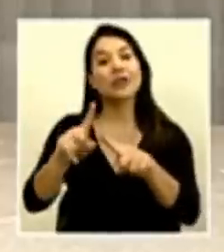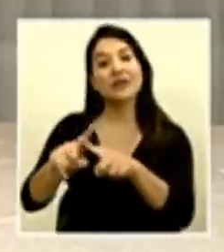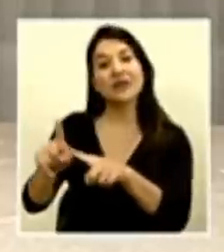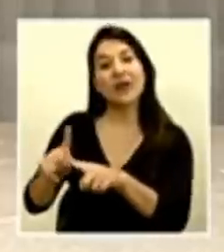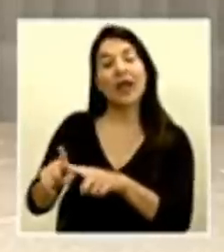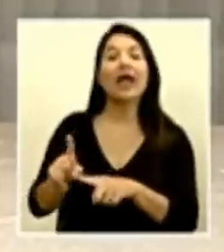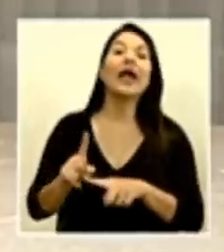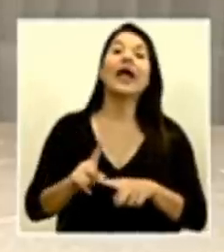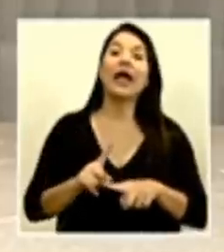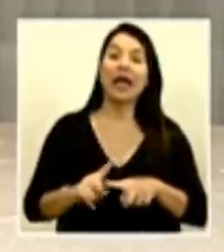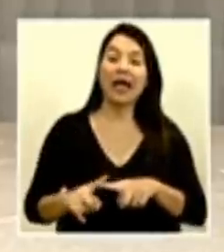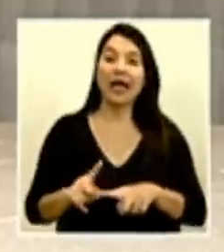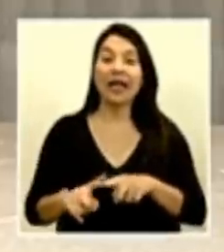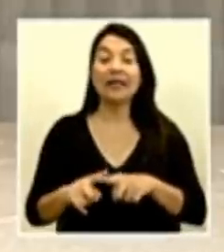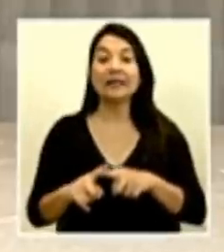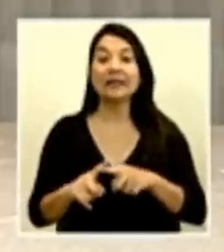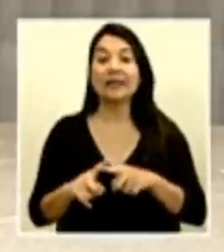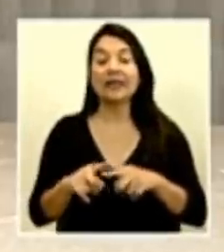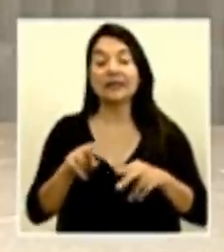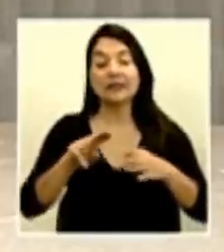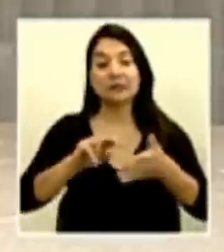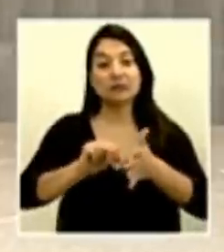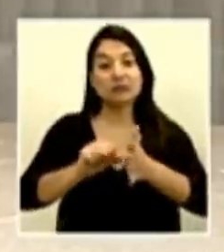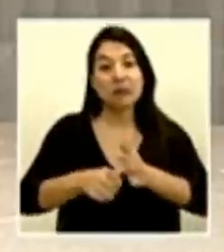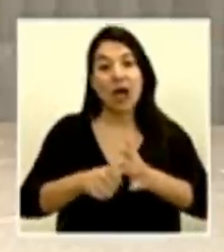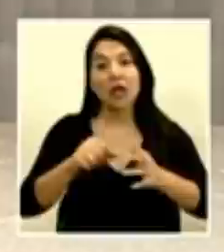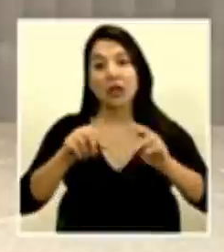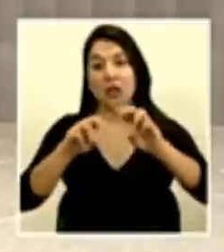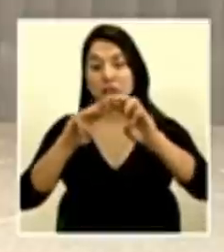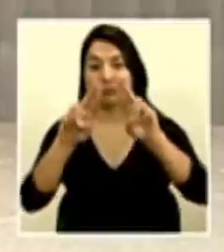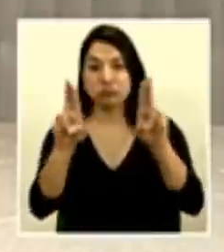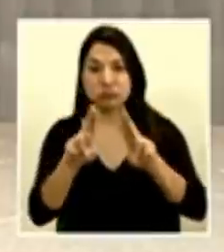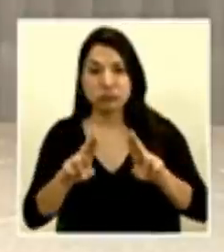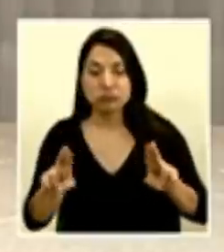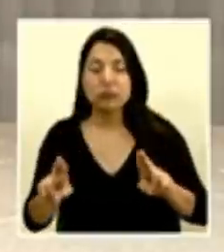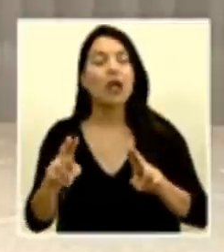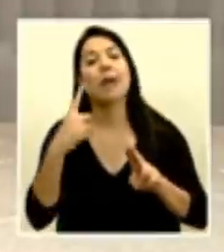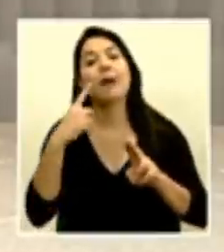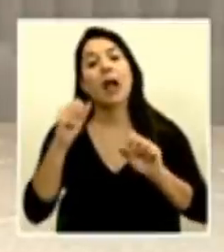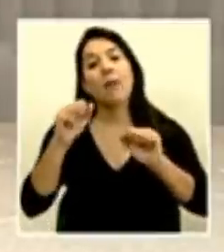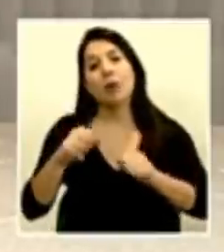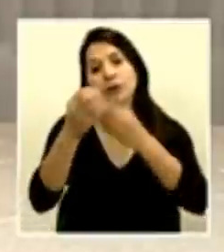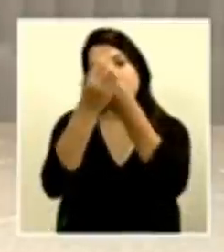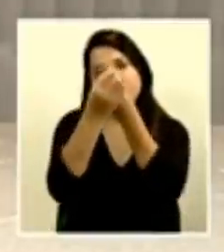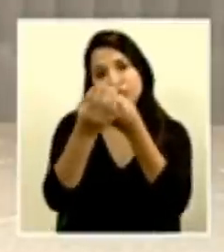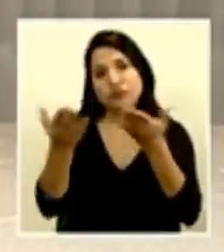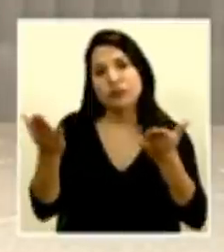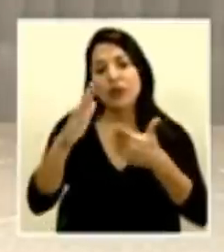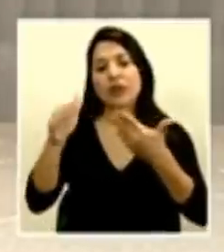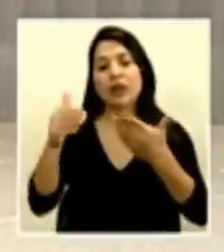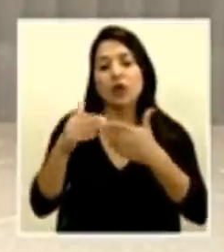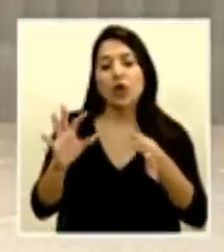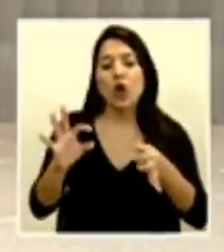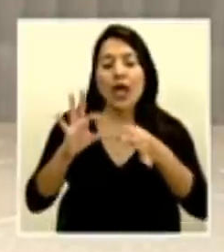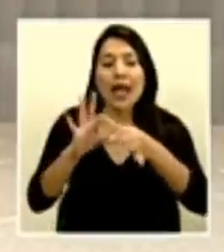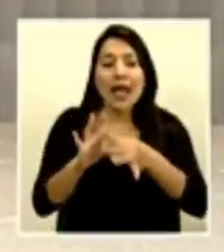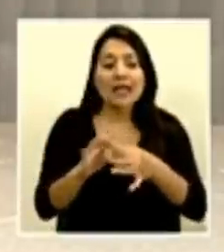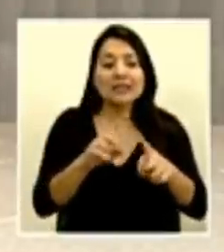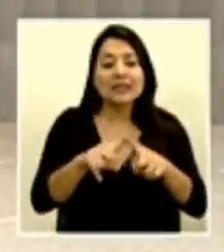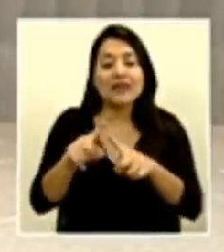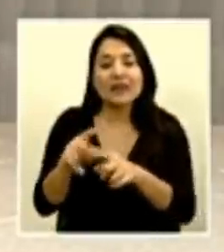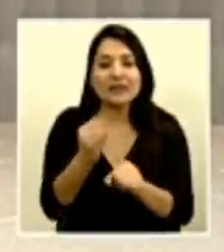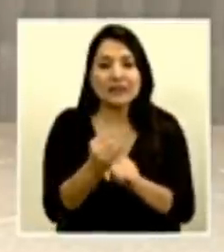medios de comunicación en el que las autoridades de gobierno ofrecerán el enlace de la atención institucional y esfuerzos conjuntos para enfrentar la